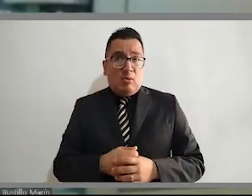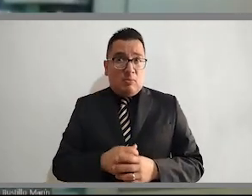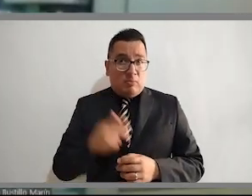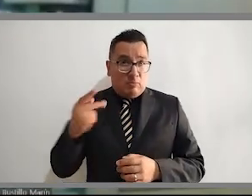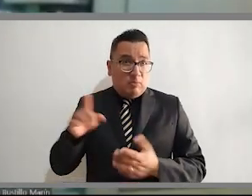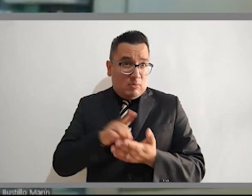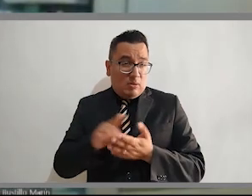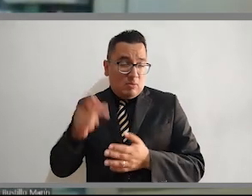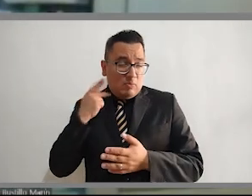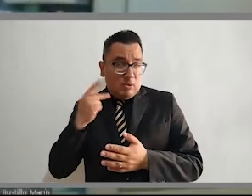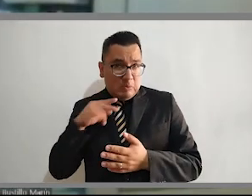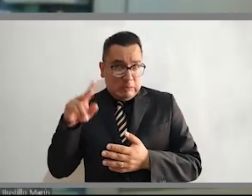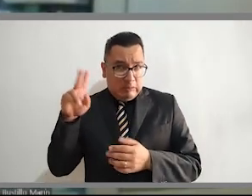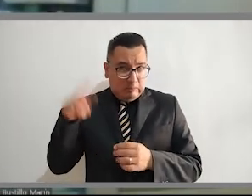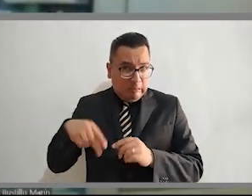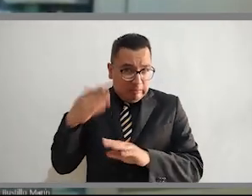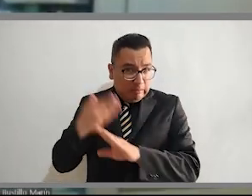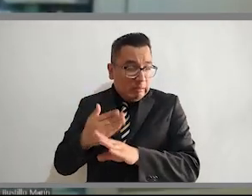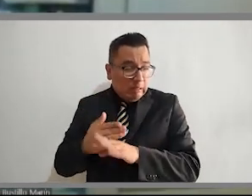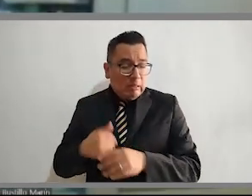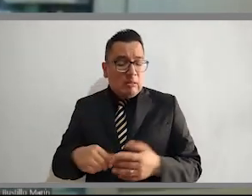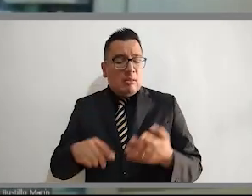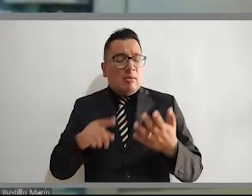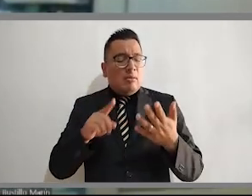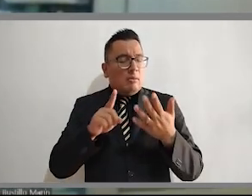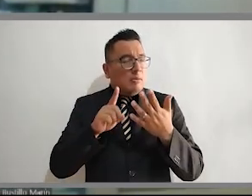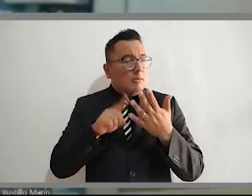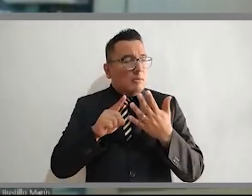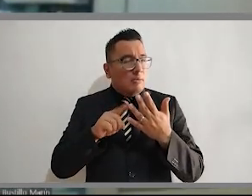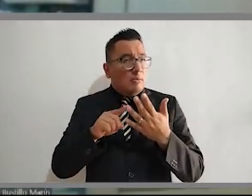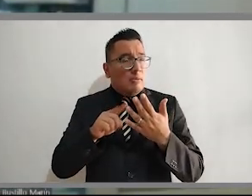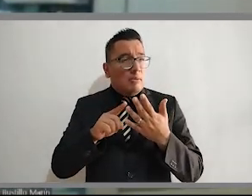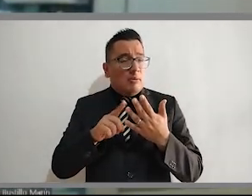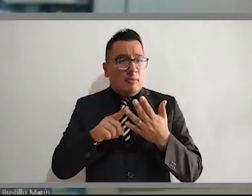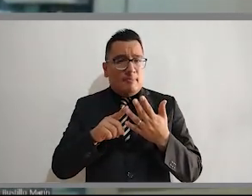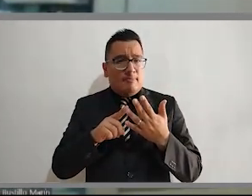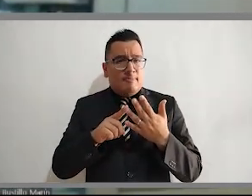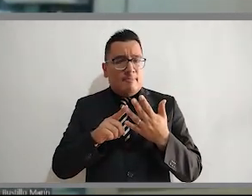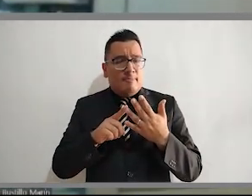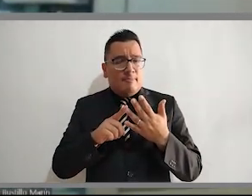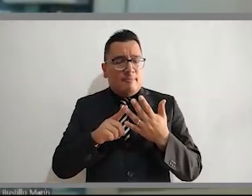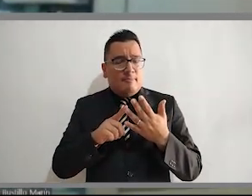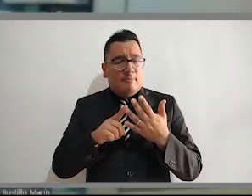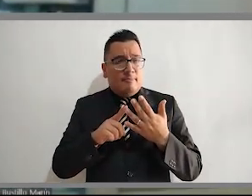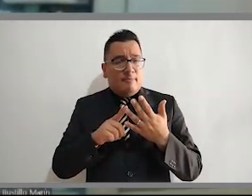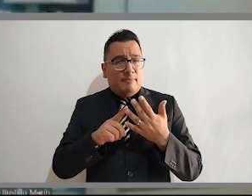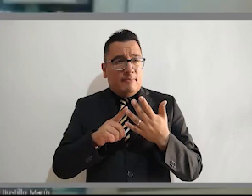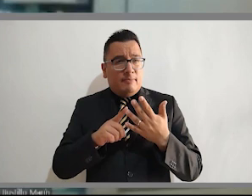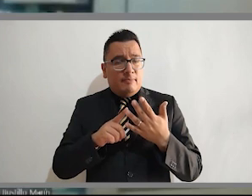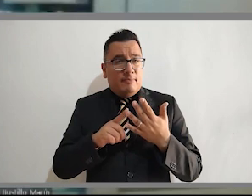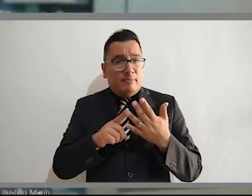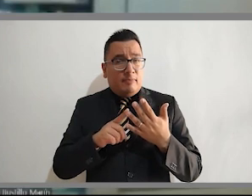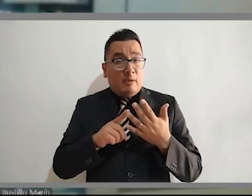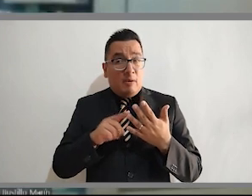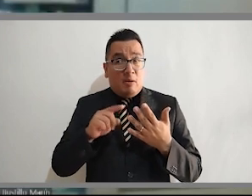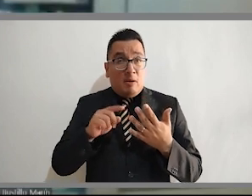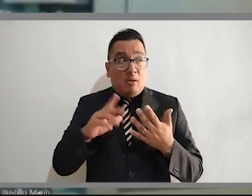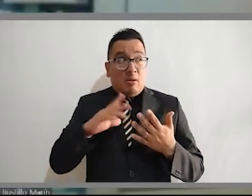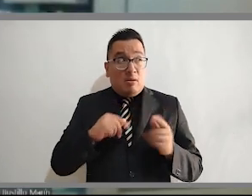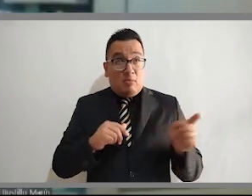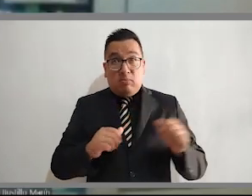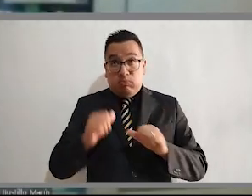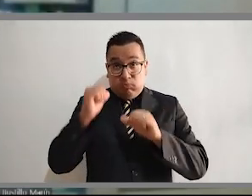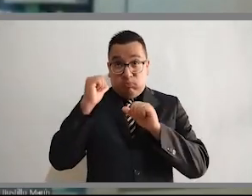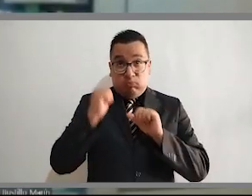decir, si se está vulnerando un derecho político. 4, si se da en ese contexto. 4, si lo está haciendo